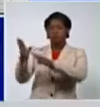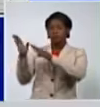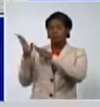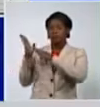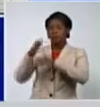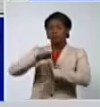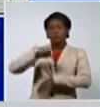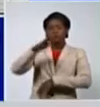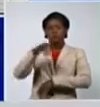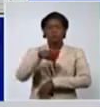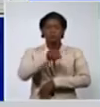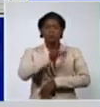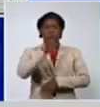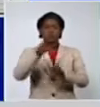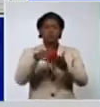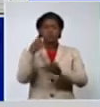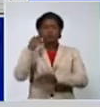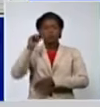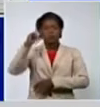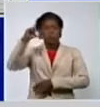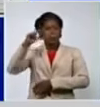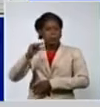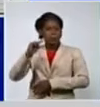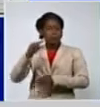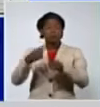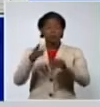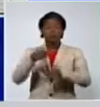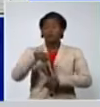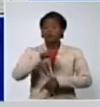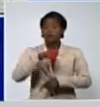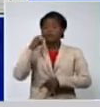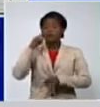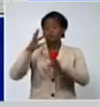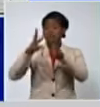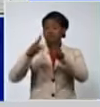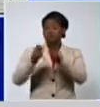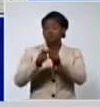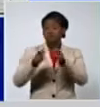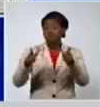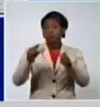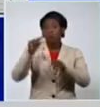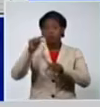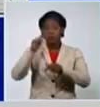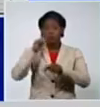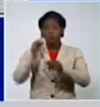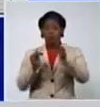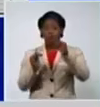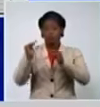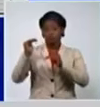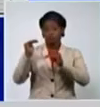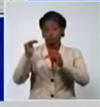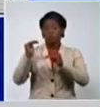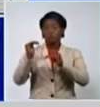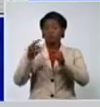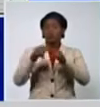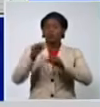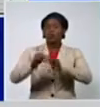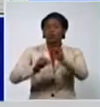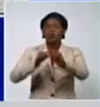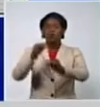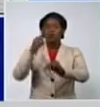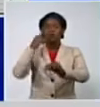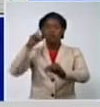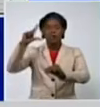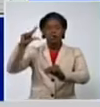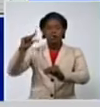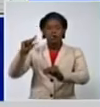5 días, aunque en el día de ayer una cifra un poco mayor, pero de todas formas con una afectación,